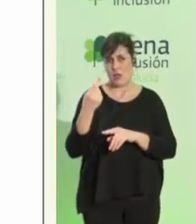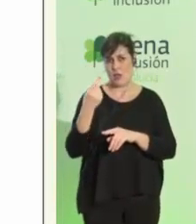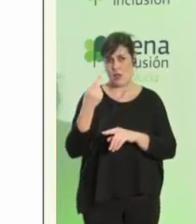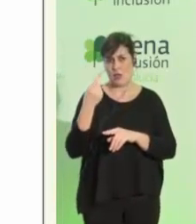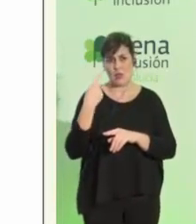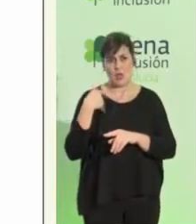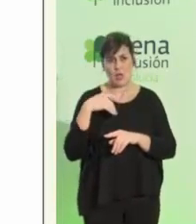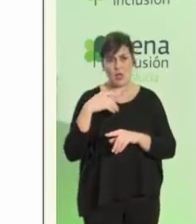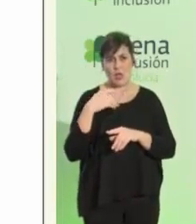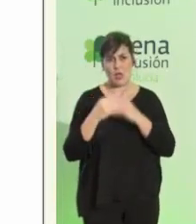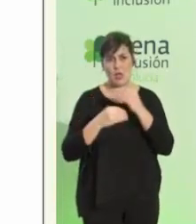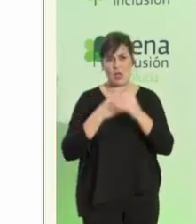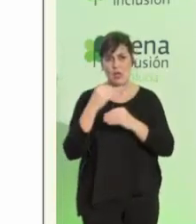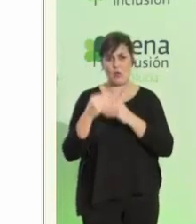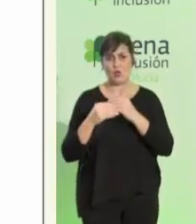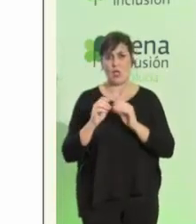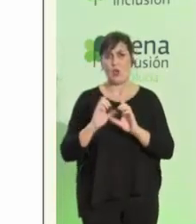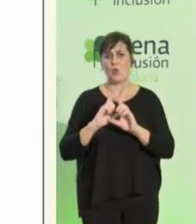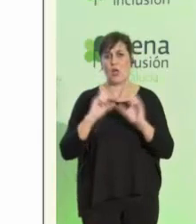presenciales.